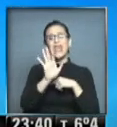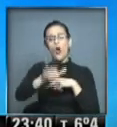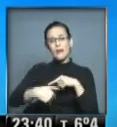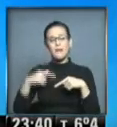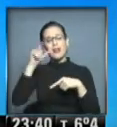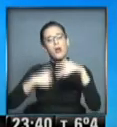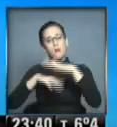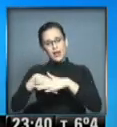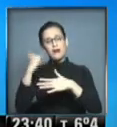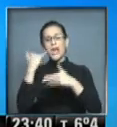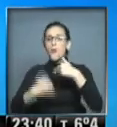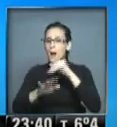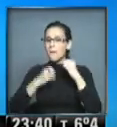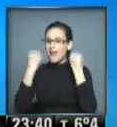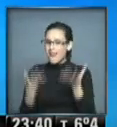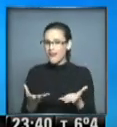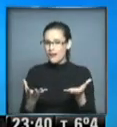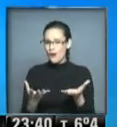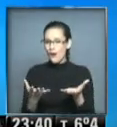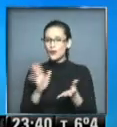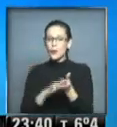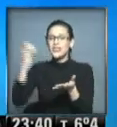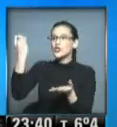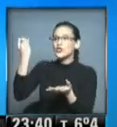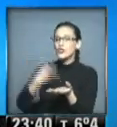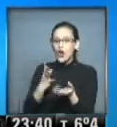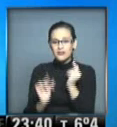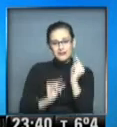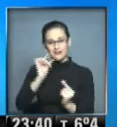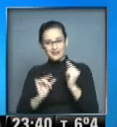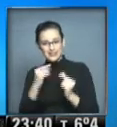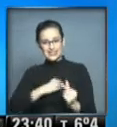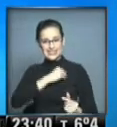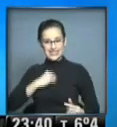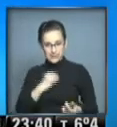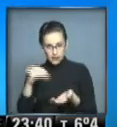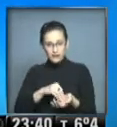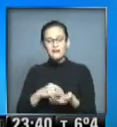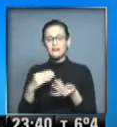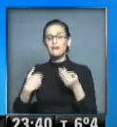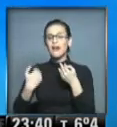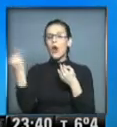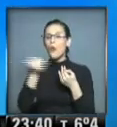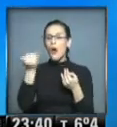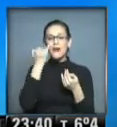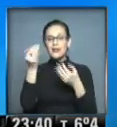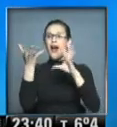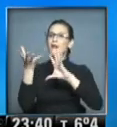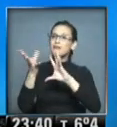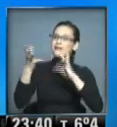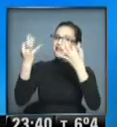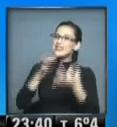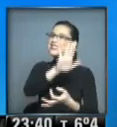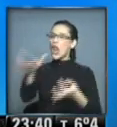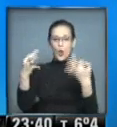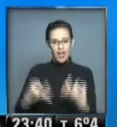de máxima, ya va mejorando el clima en cuanto a que el sol va a ir apareciendo, para finalmente el jueves despejarse el cielo y aparecer